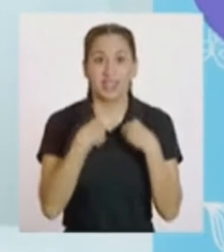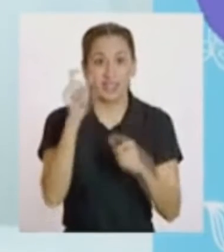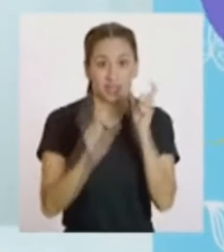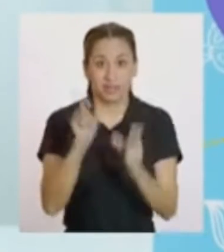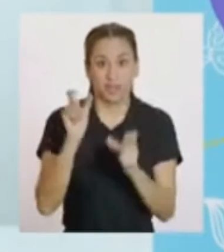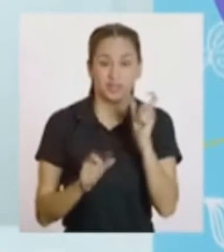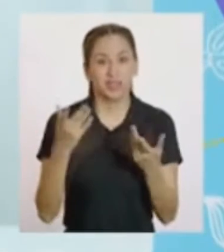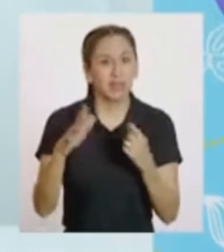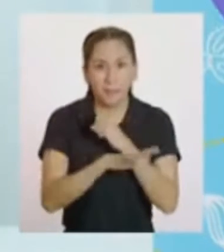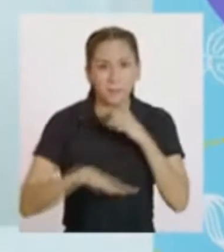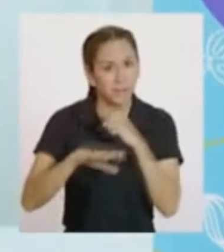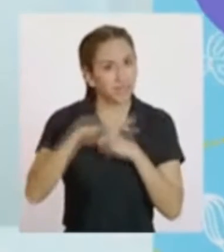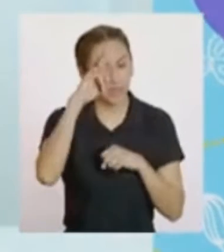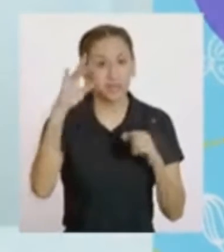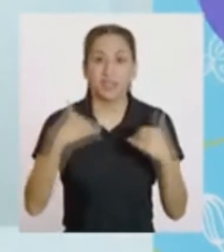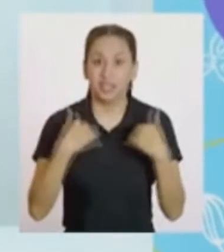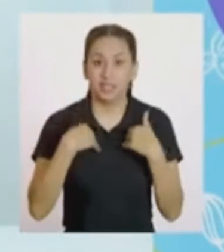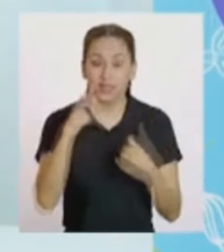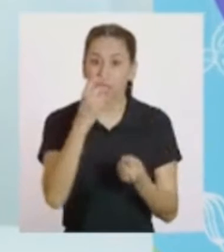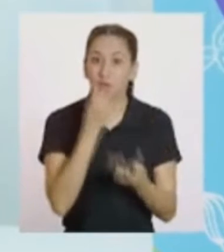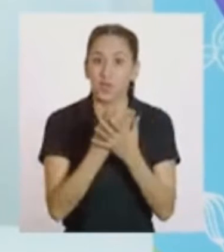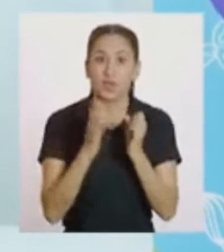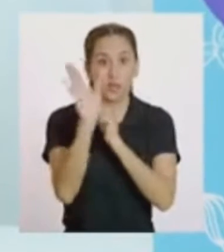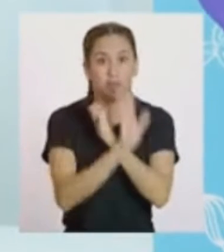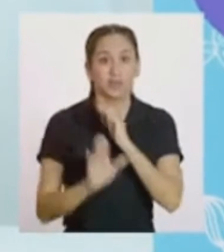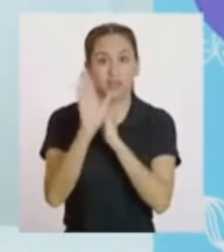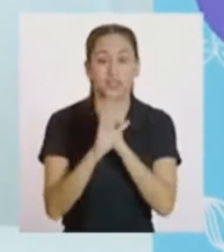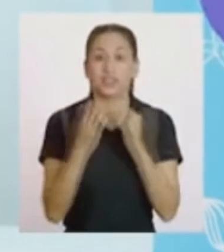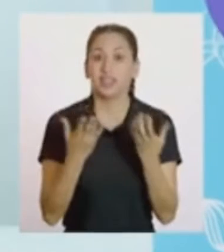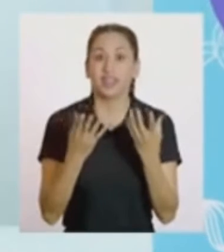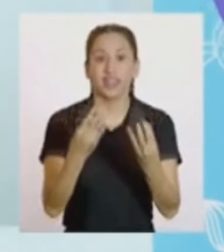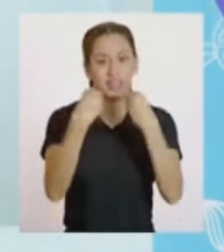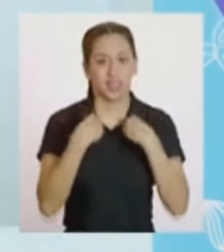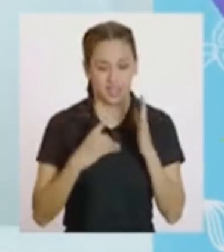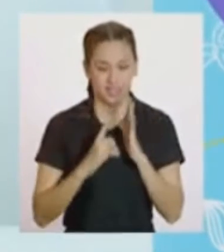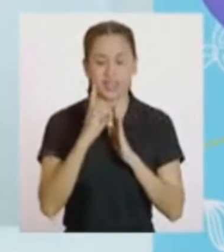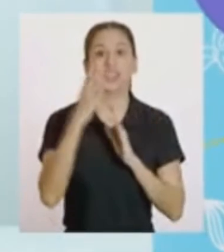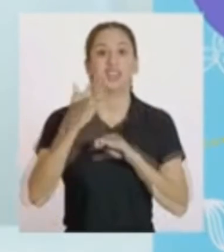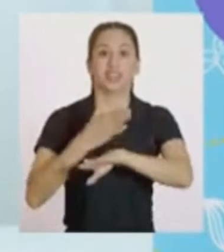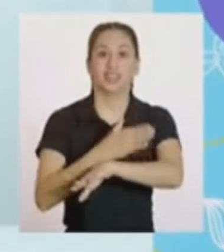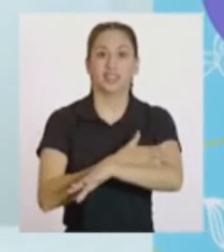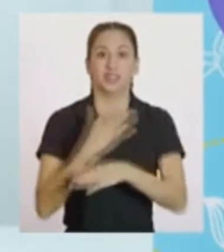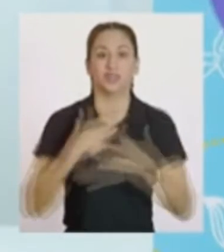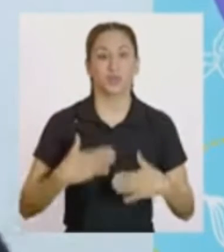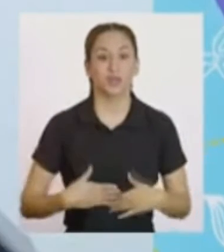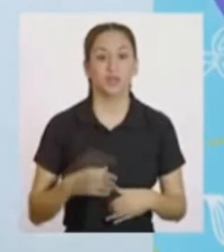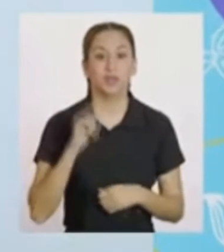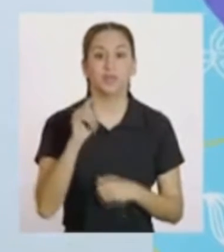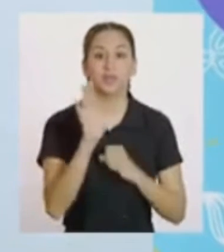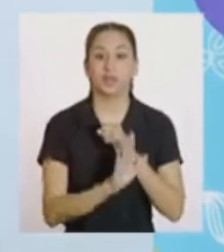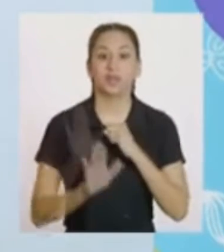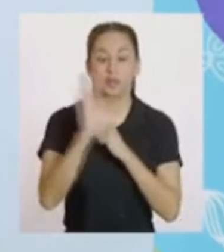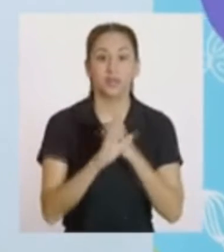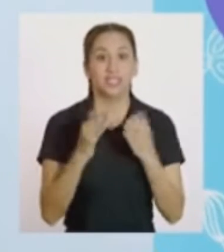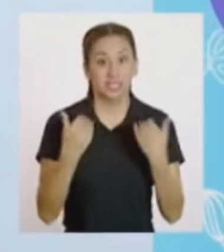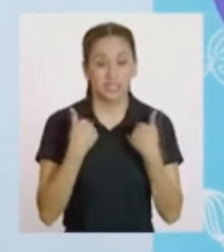de la persona. Son básicos para tener un buen mecanismo de defensa y así prevenir el desarrollo de enfermedades. Bueno, debido